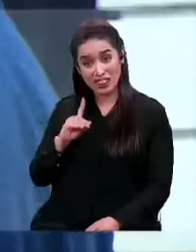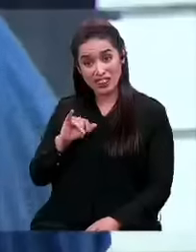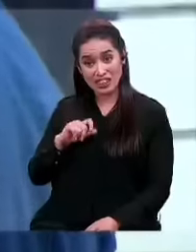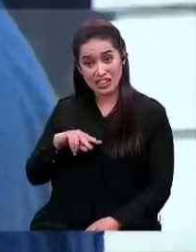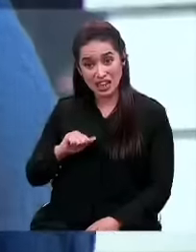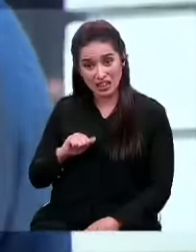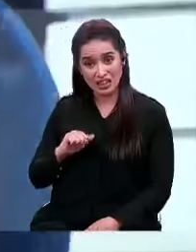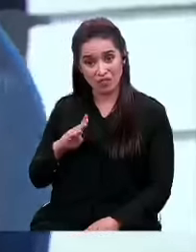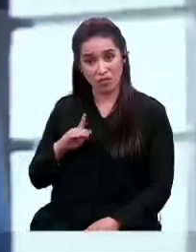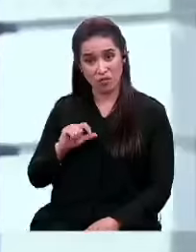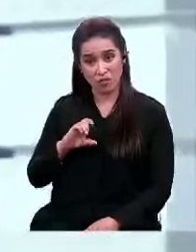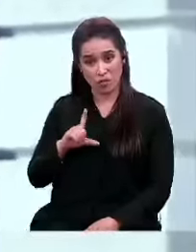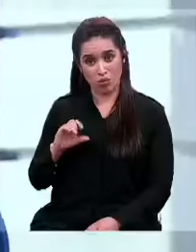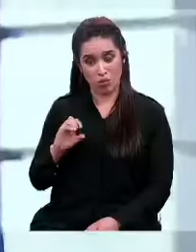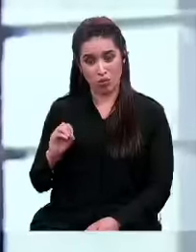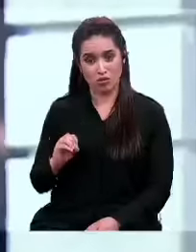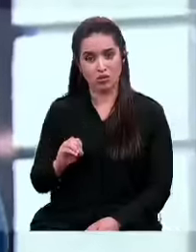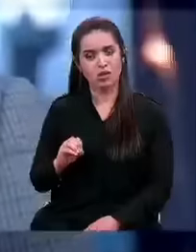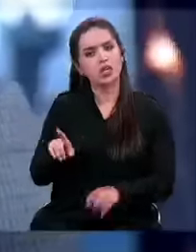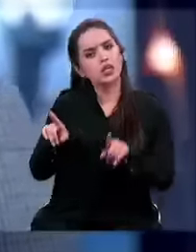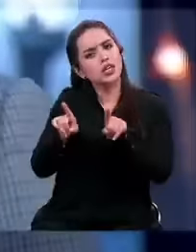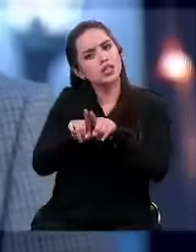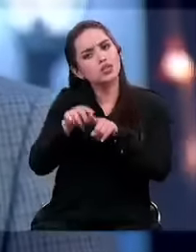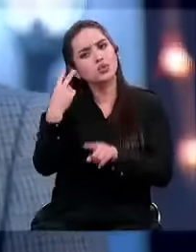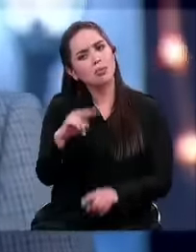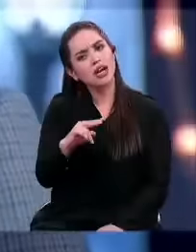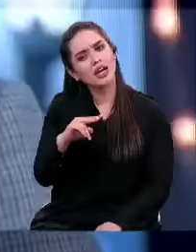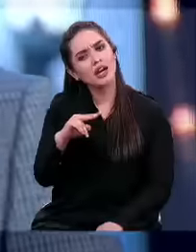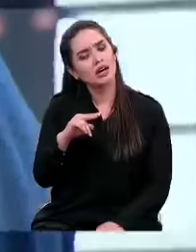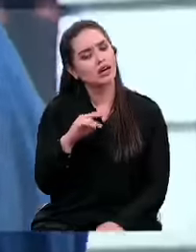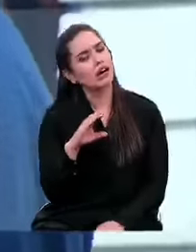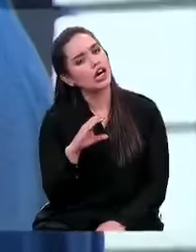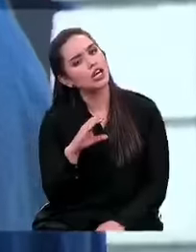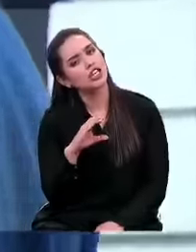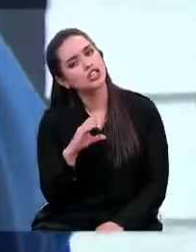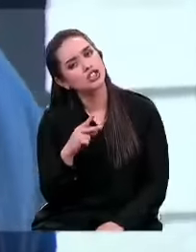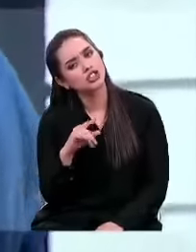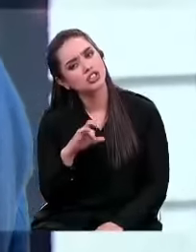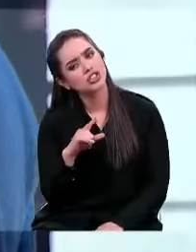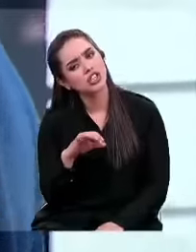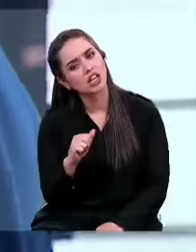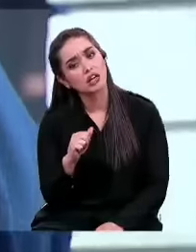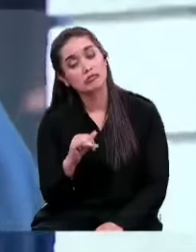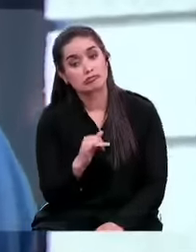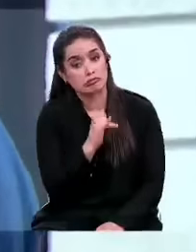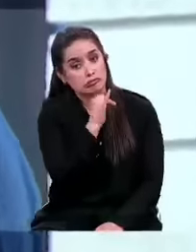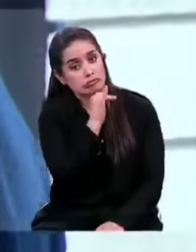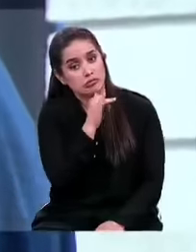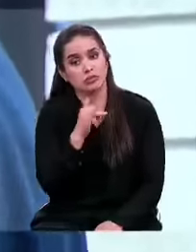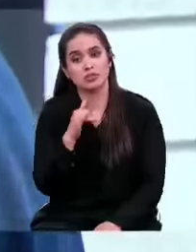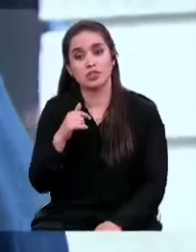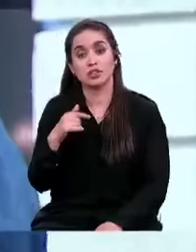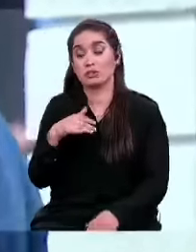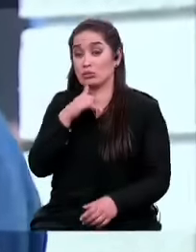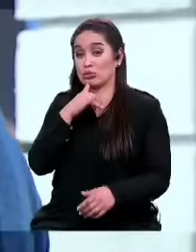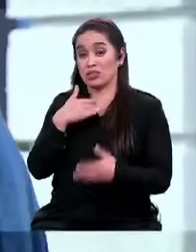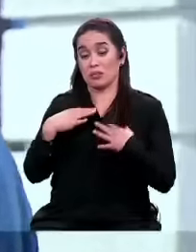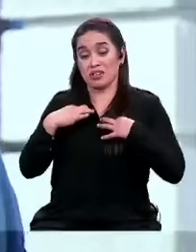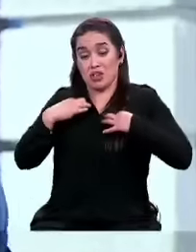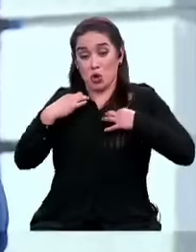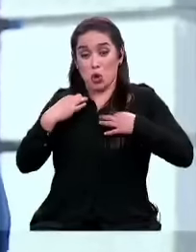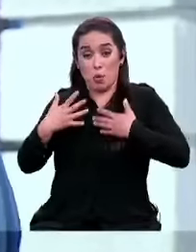Bolocco. ¿Y su hermana, la Cecilia? No sé dónde está y andaba con una transparencia hoy día, pero no,